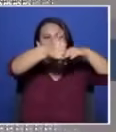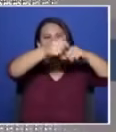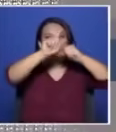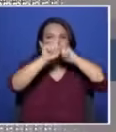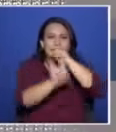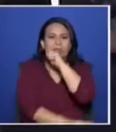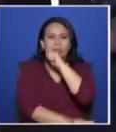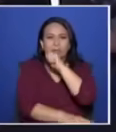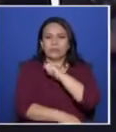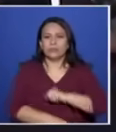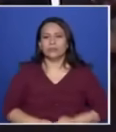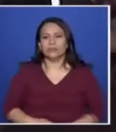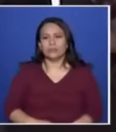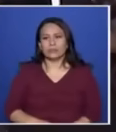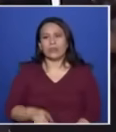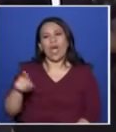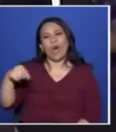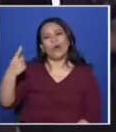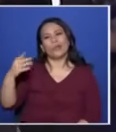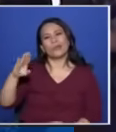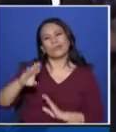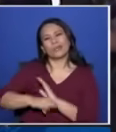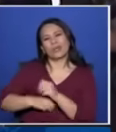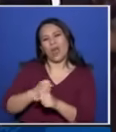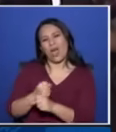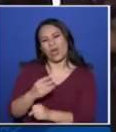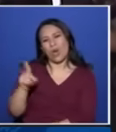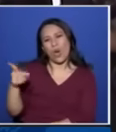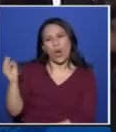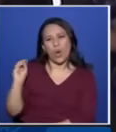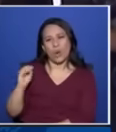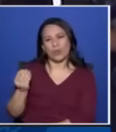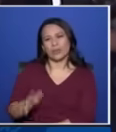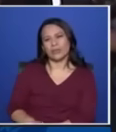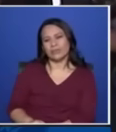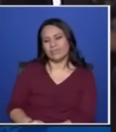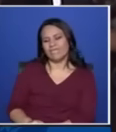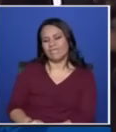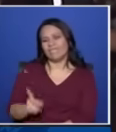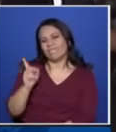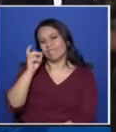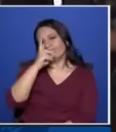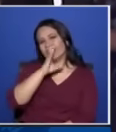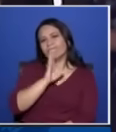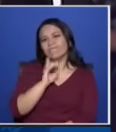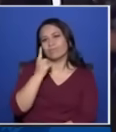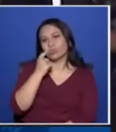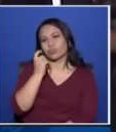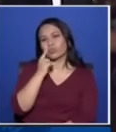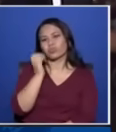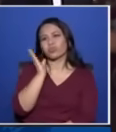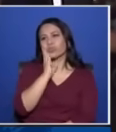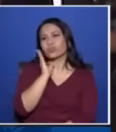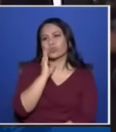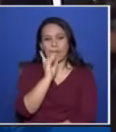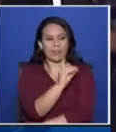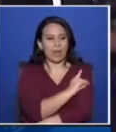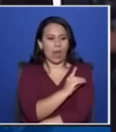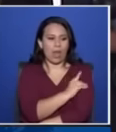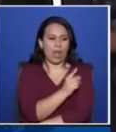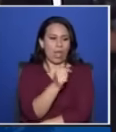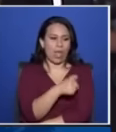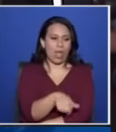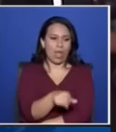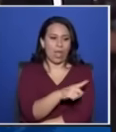ser procesado. Como son menores de edad, son estudiantes quienes fueron las víctimas, para que los padres de familia, en representación de ellos,